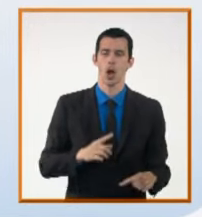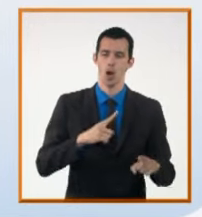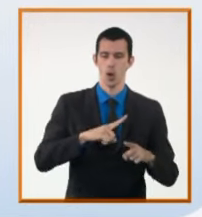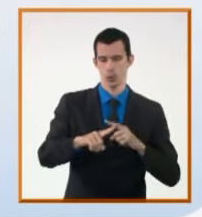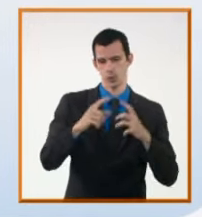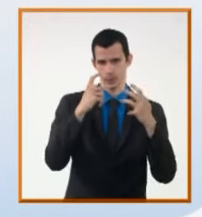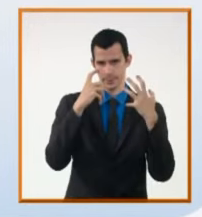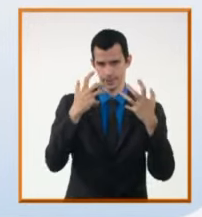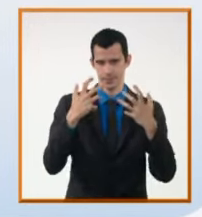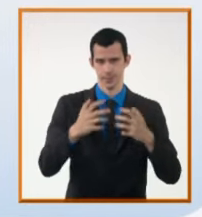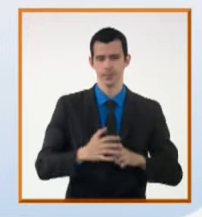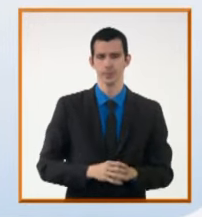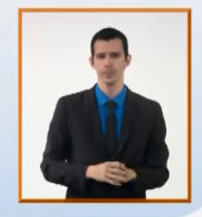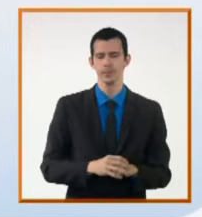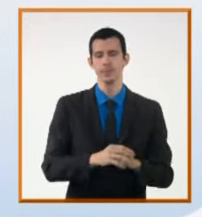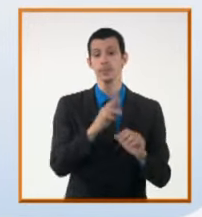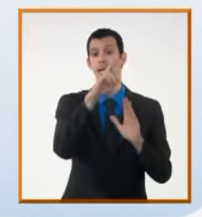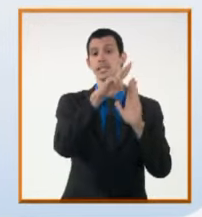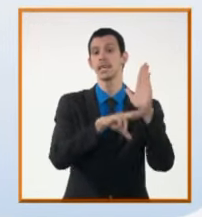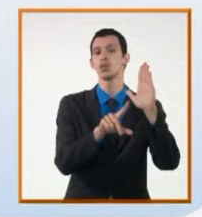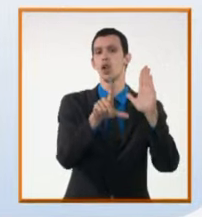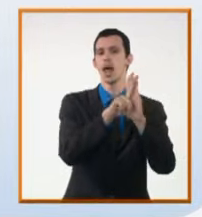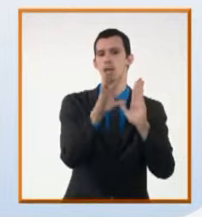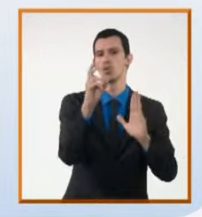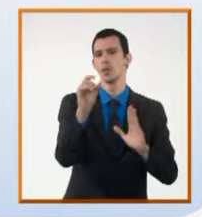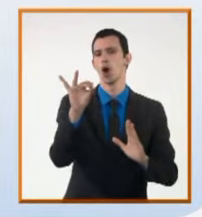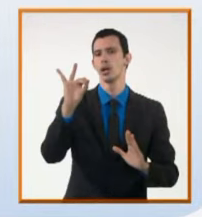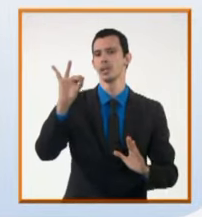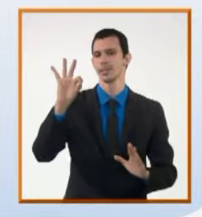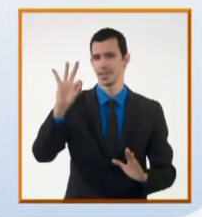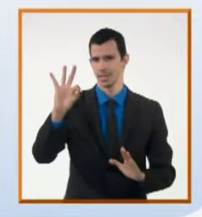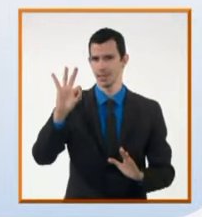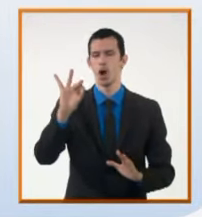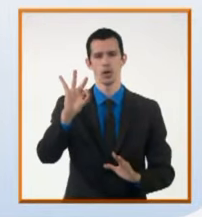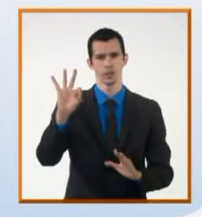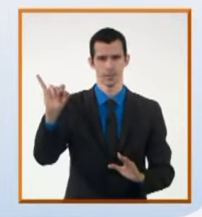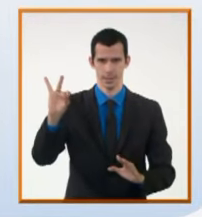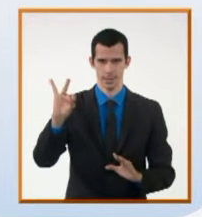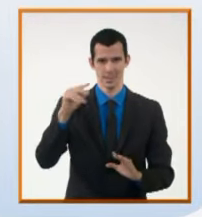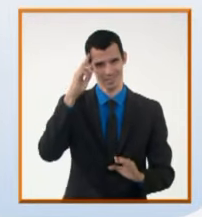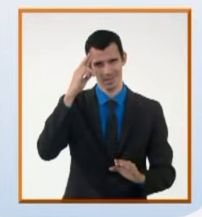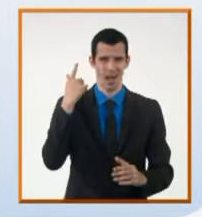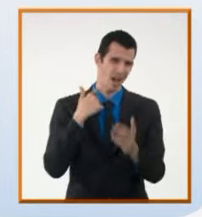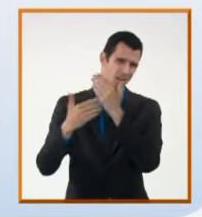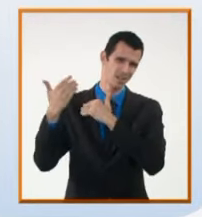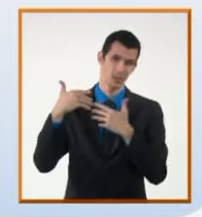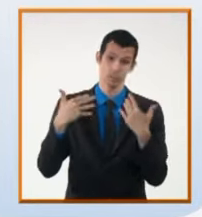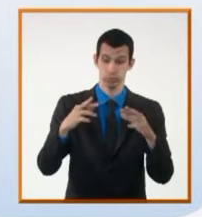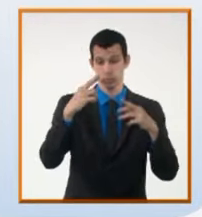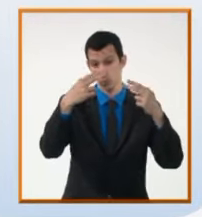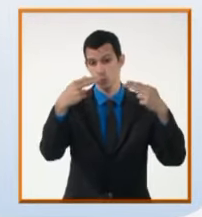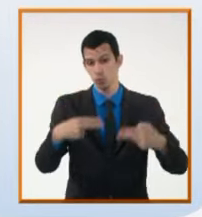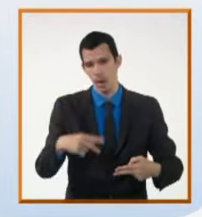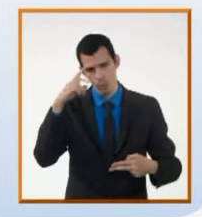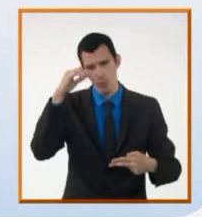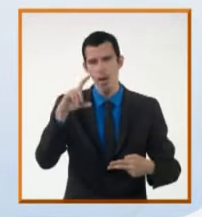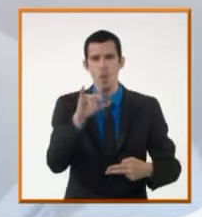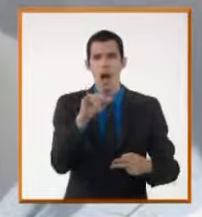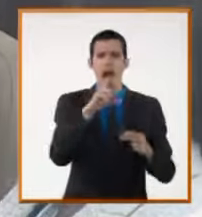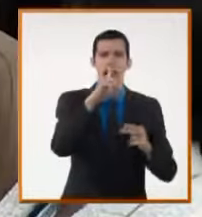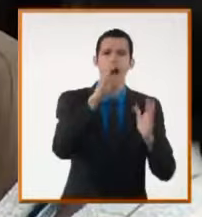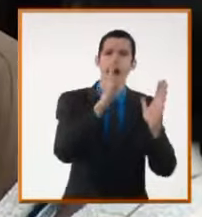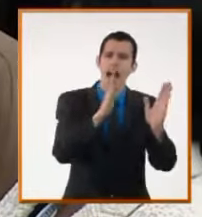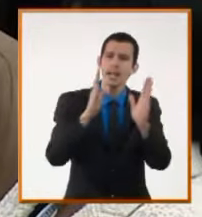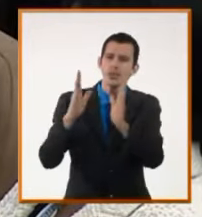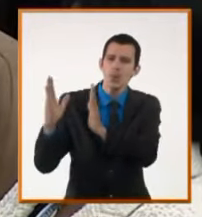Aquella camisa de fuerza de las escalas salariales, aquello era un rollo de cara. Y a veces, mientras más directo tú